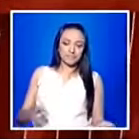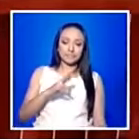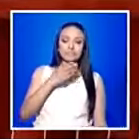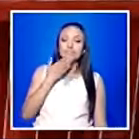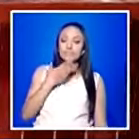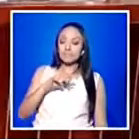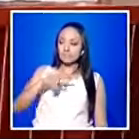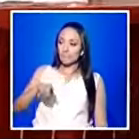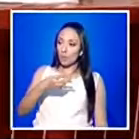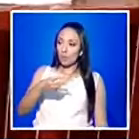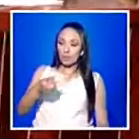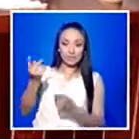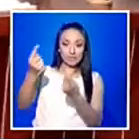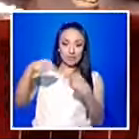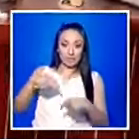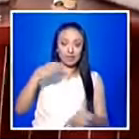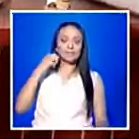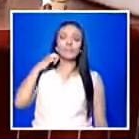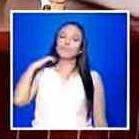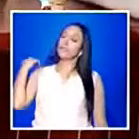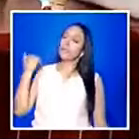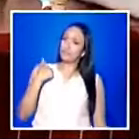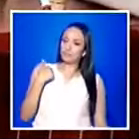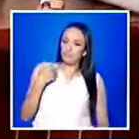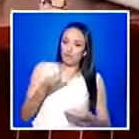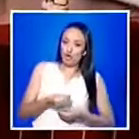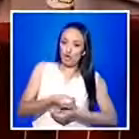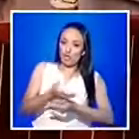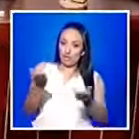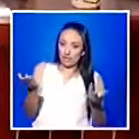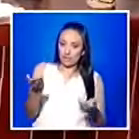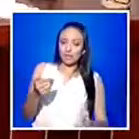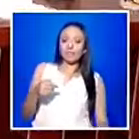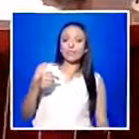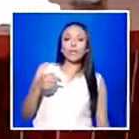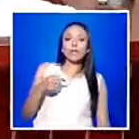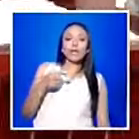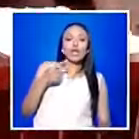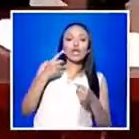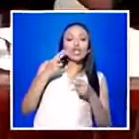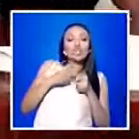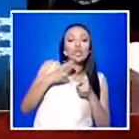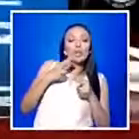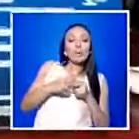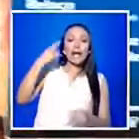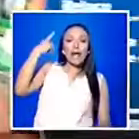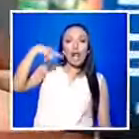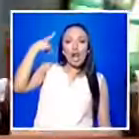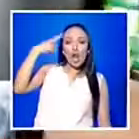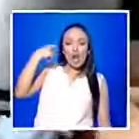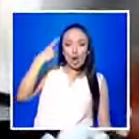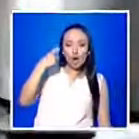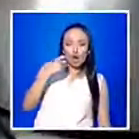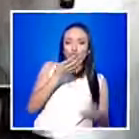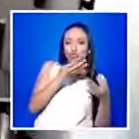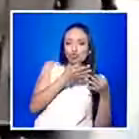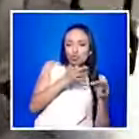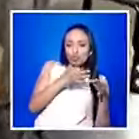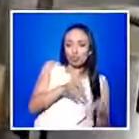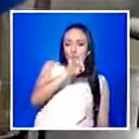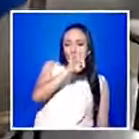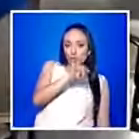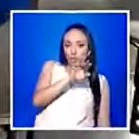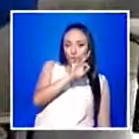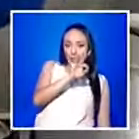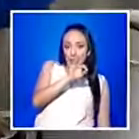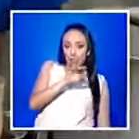canal. Nosotros les ofrecemos aquí el loco simple, que tiene un valor de 1.99, el loco mixto,